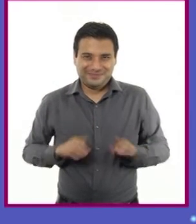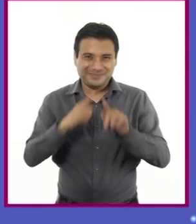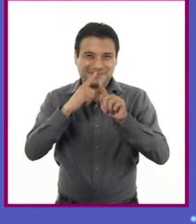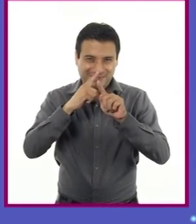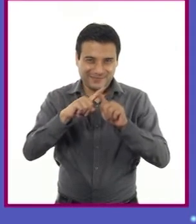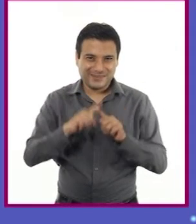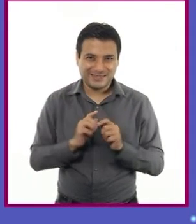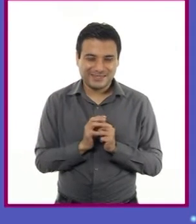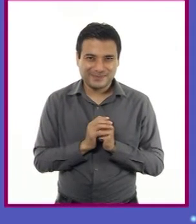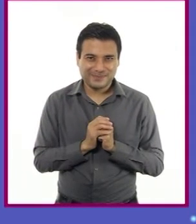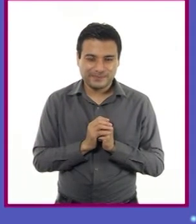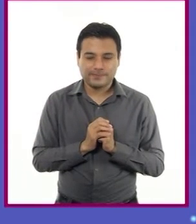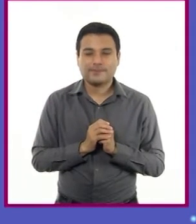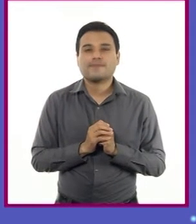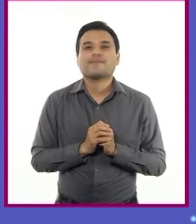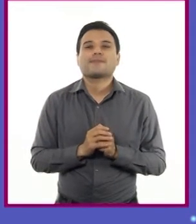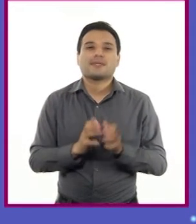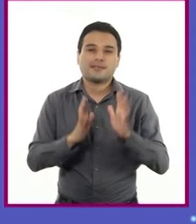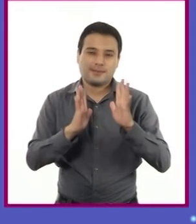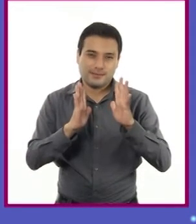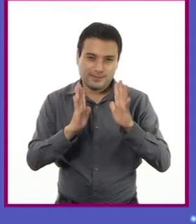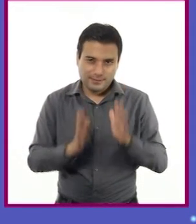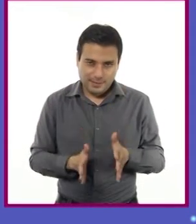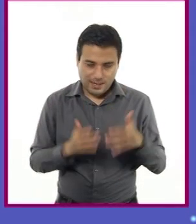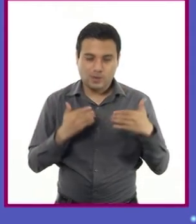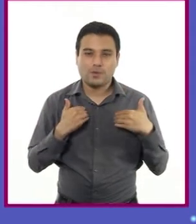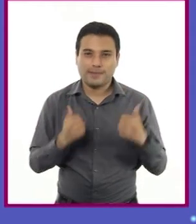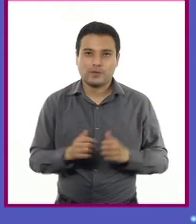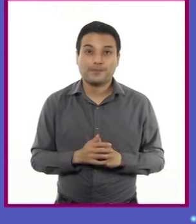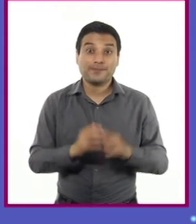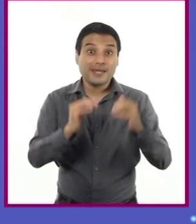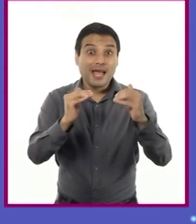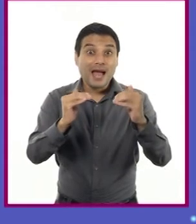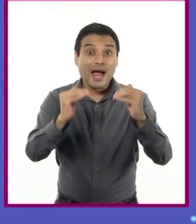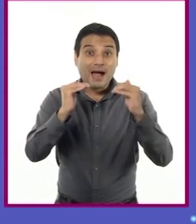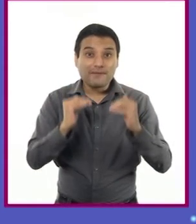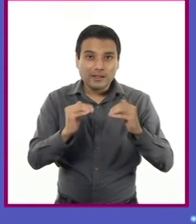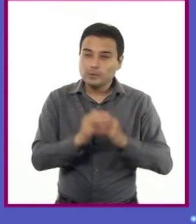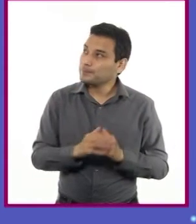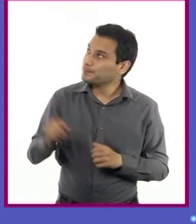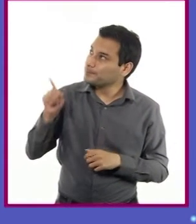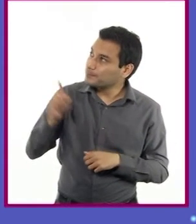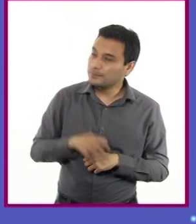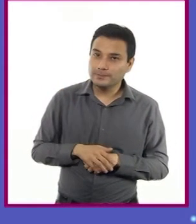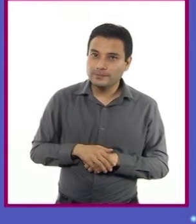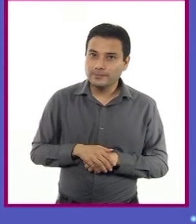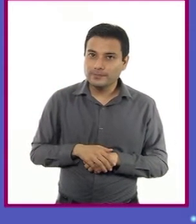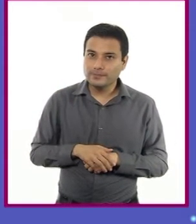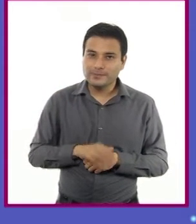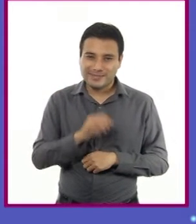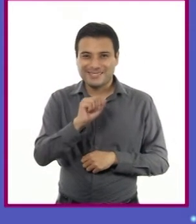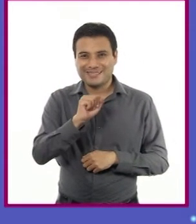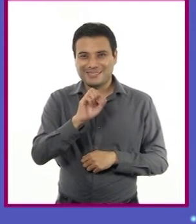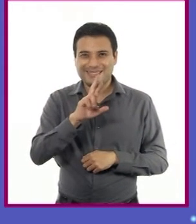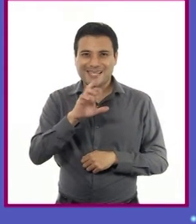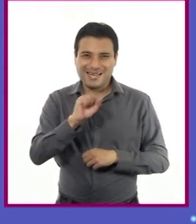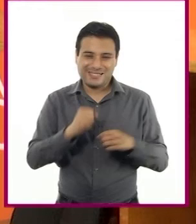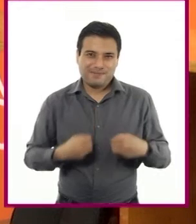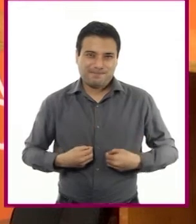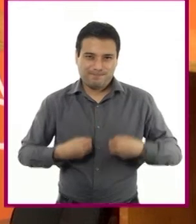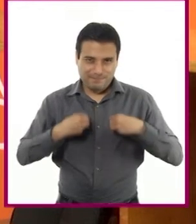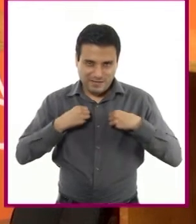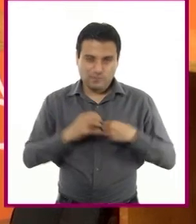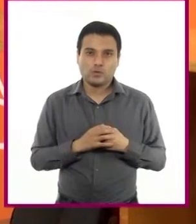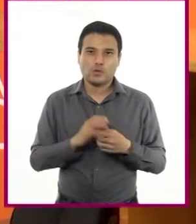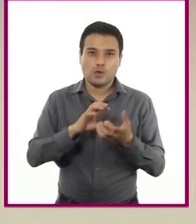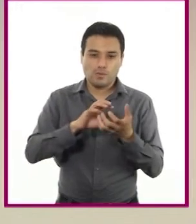Claro, entonces en el segundo nivel los conceptos que colocaremos son seres vivos, moléculas y estados.